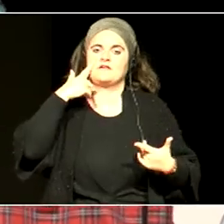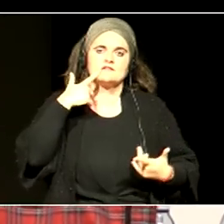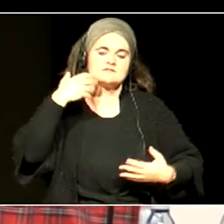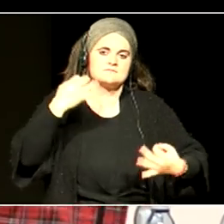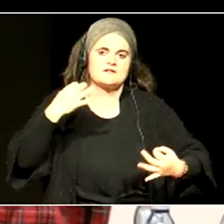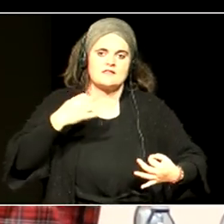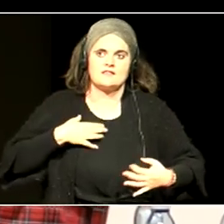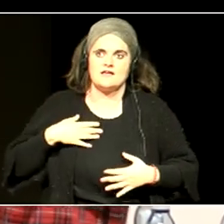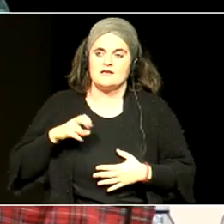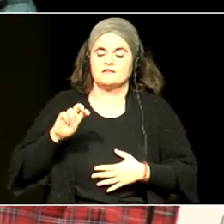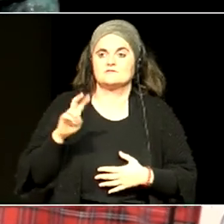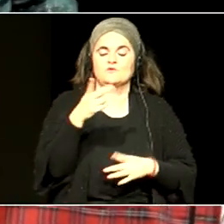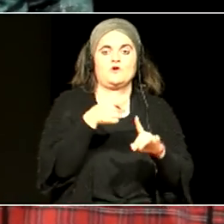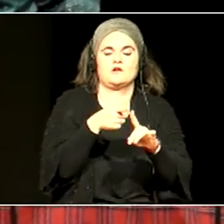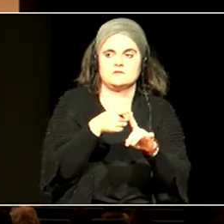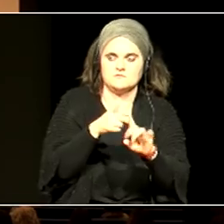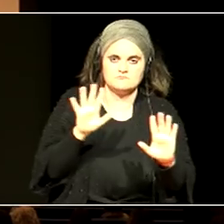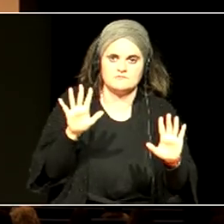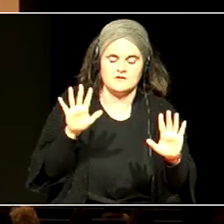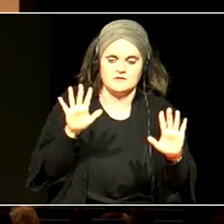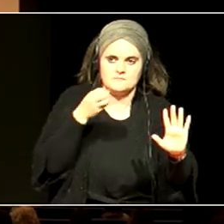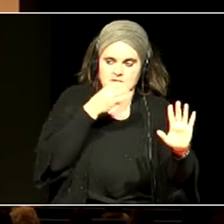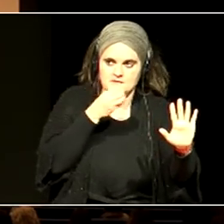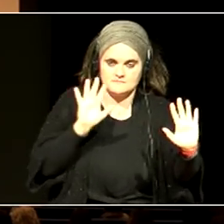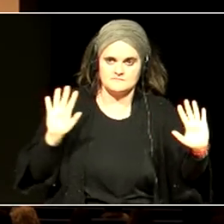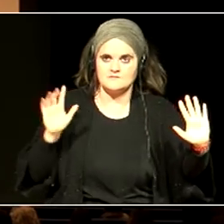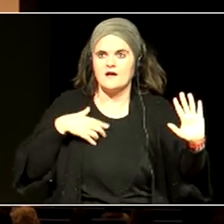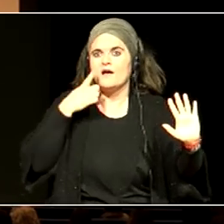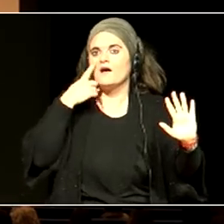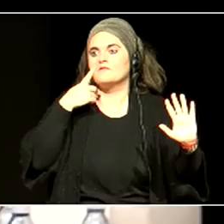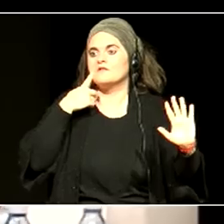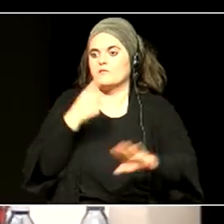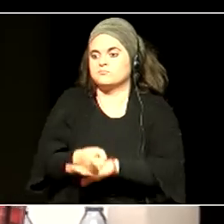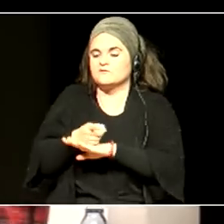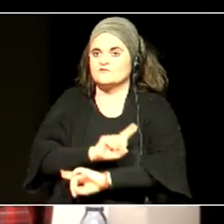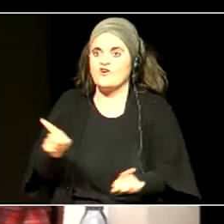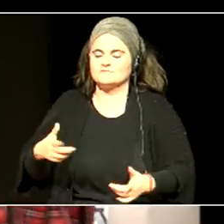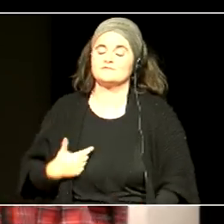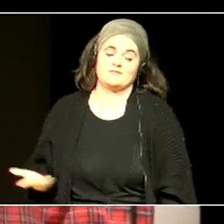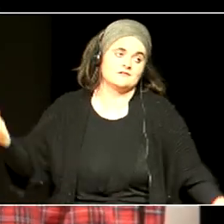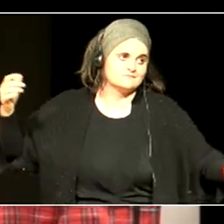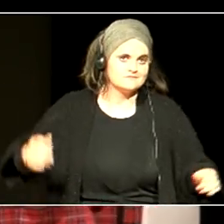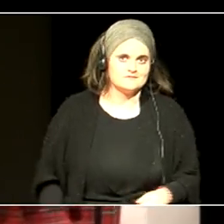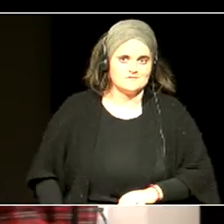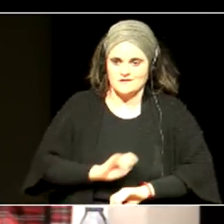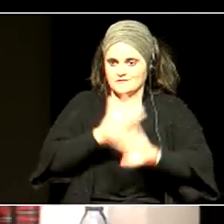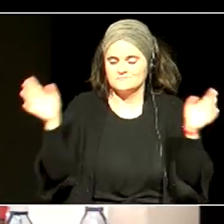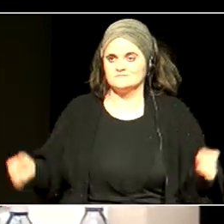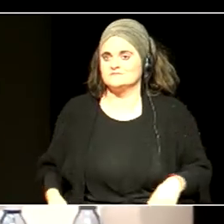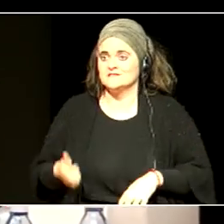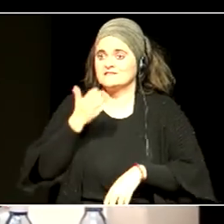fin el bur Claro ya dicho no es obligatorio dicho Ah claro claro